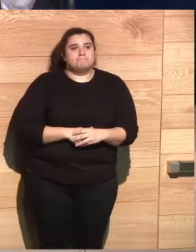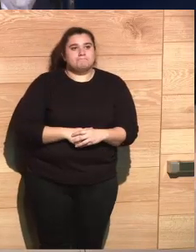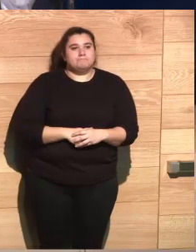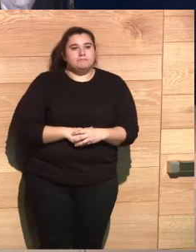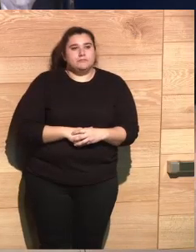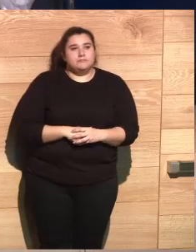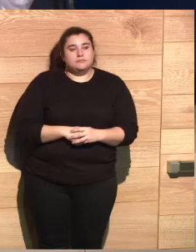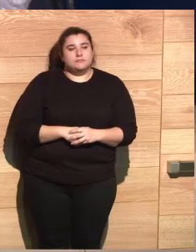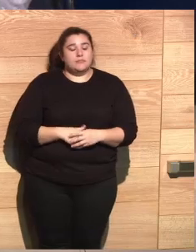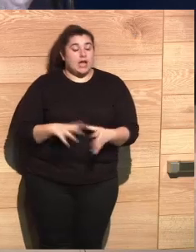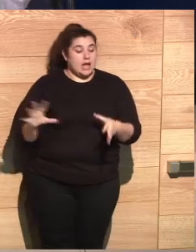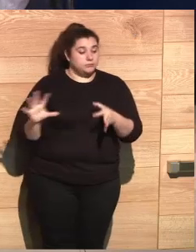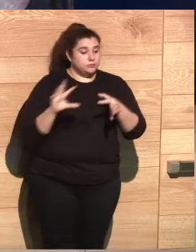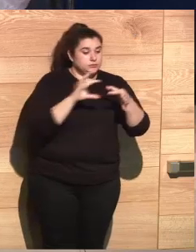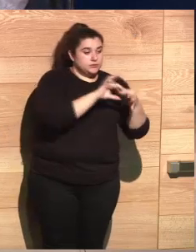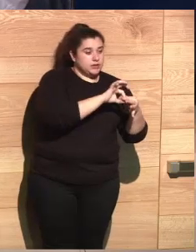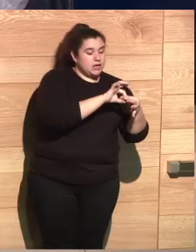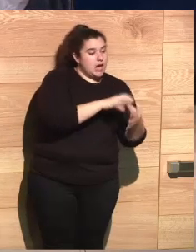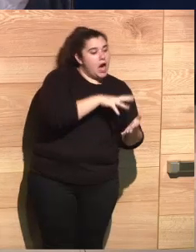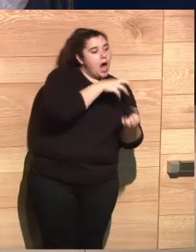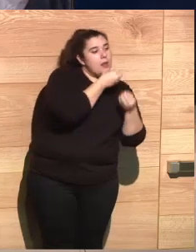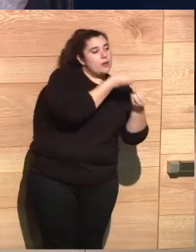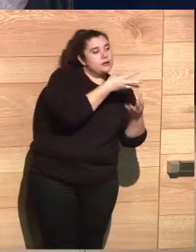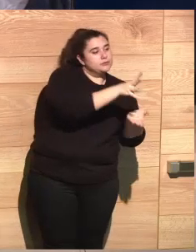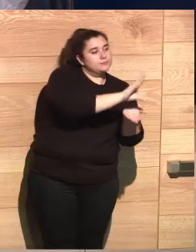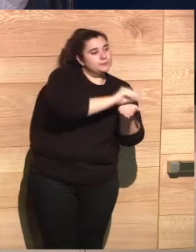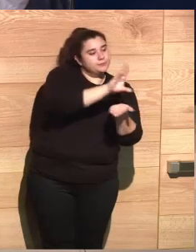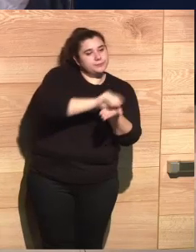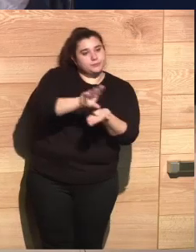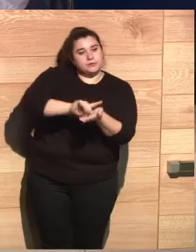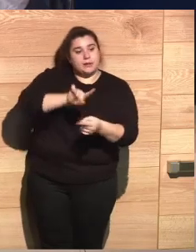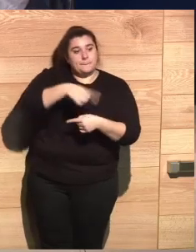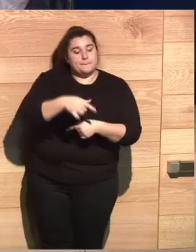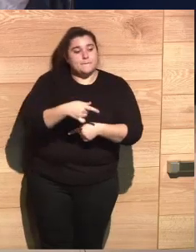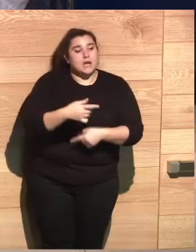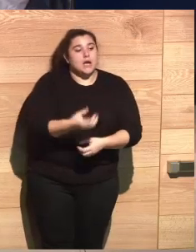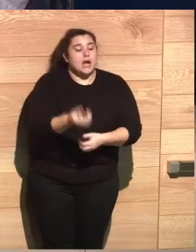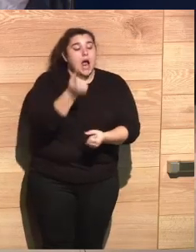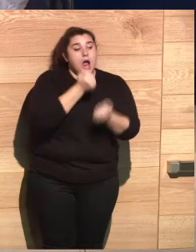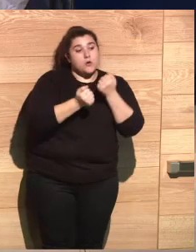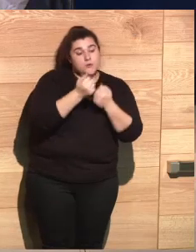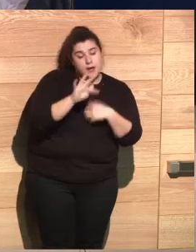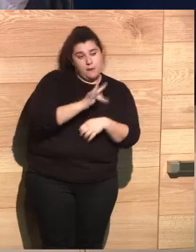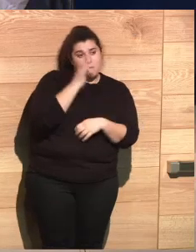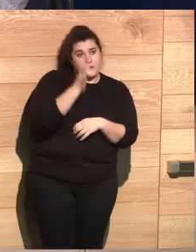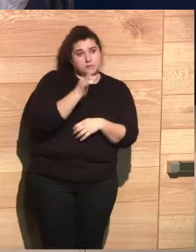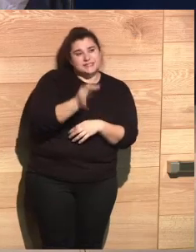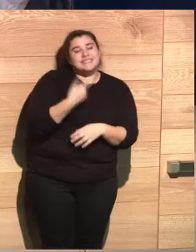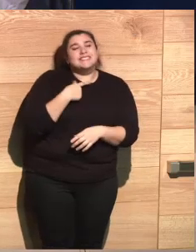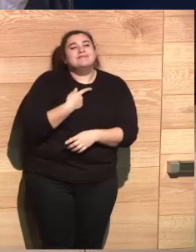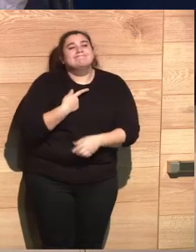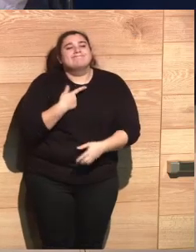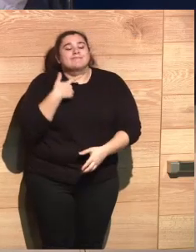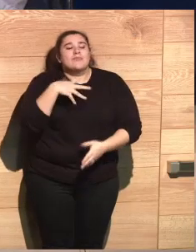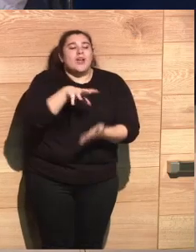que la correlación entre extracción de datos y un resultado económico positivo, eso es quizás más cuestionable. Se